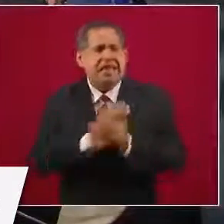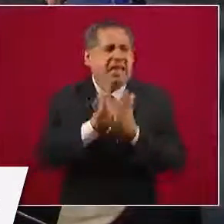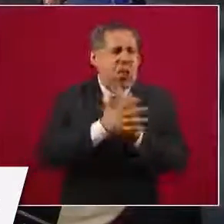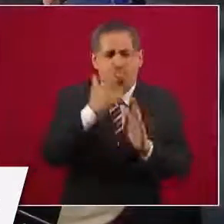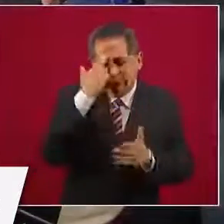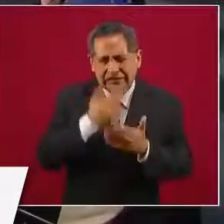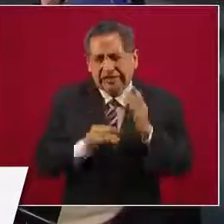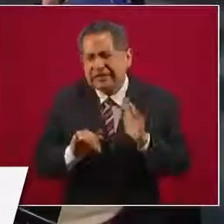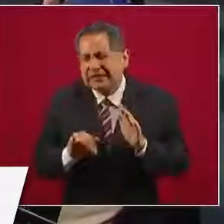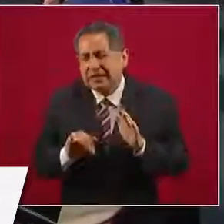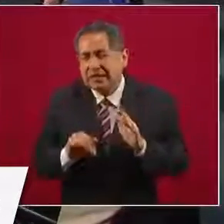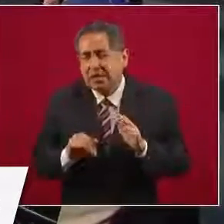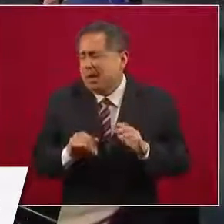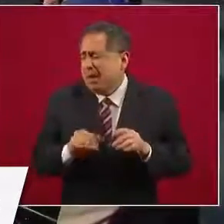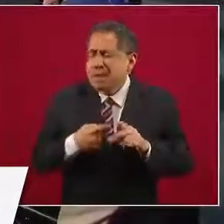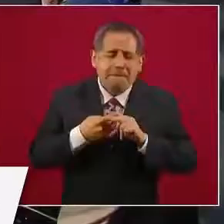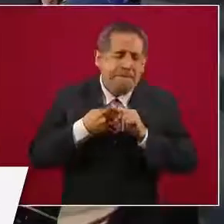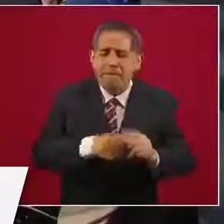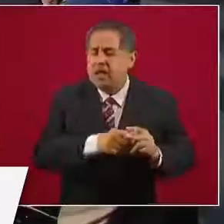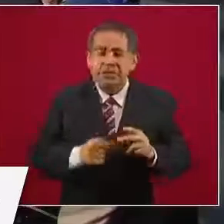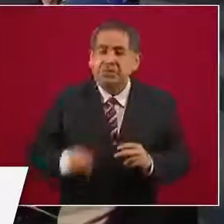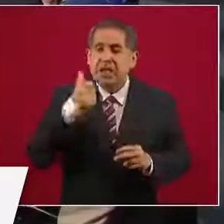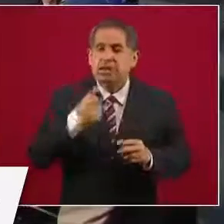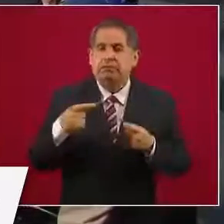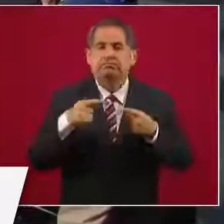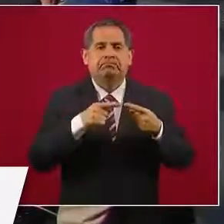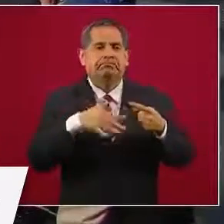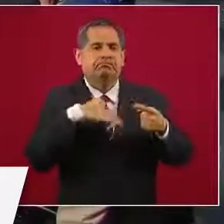se origina por la corrupción.